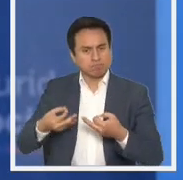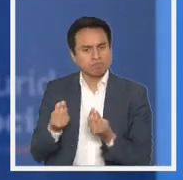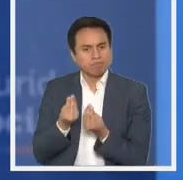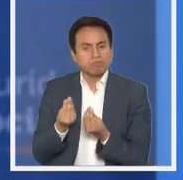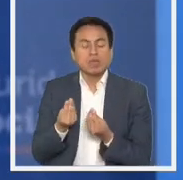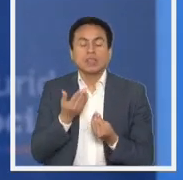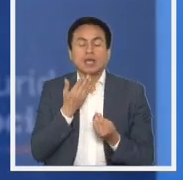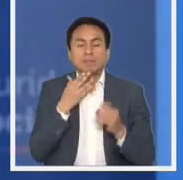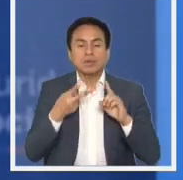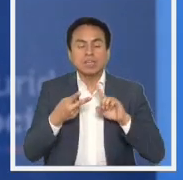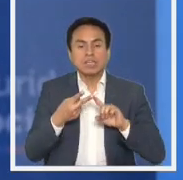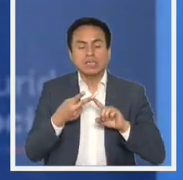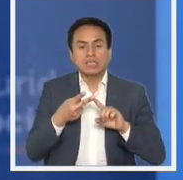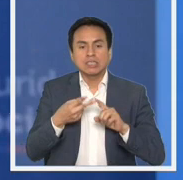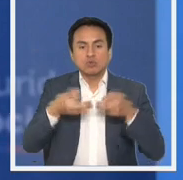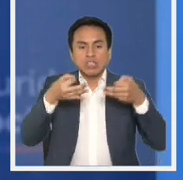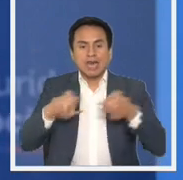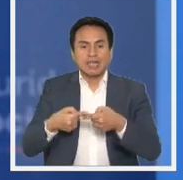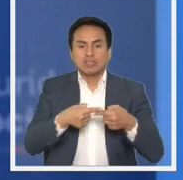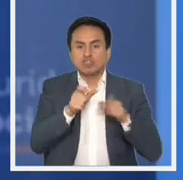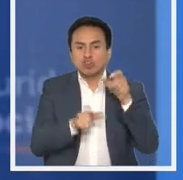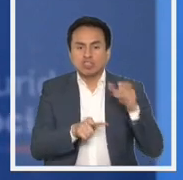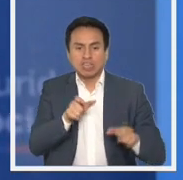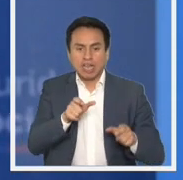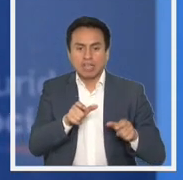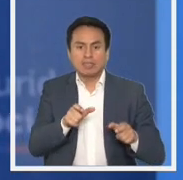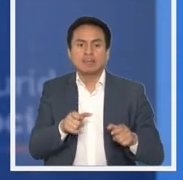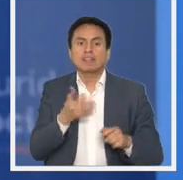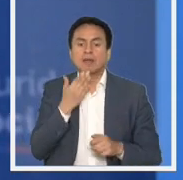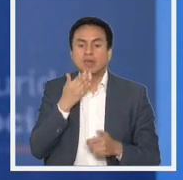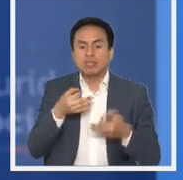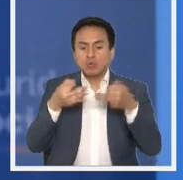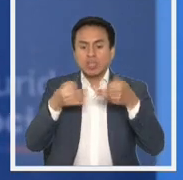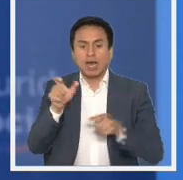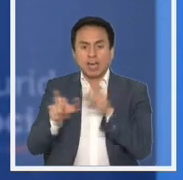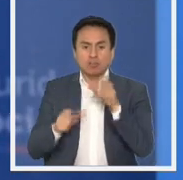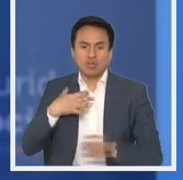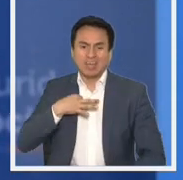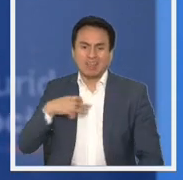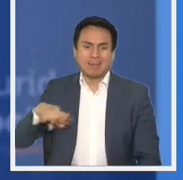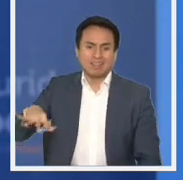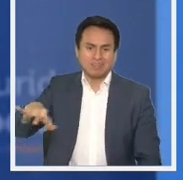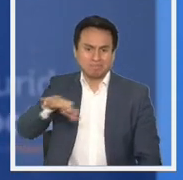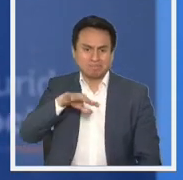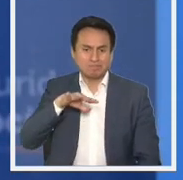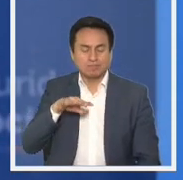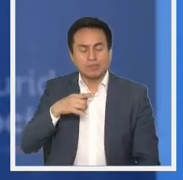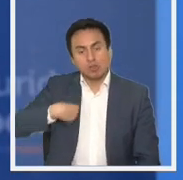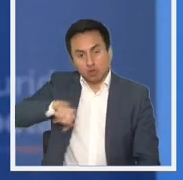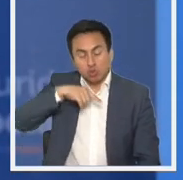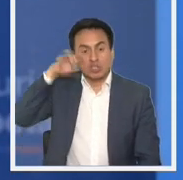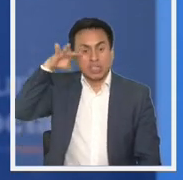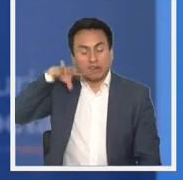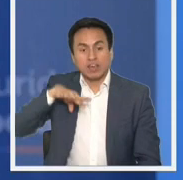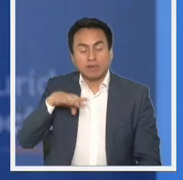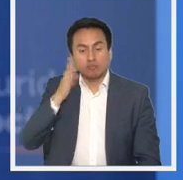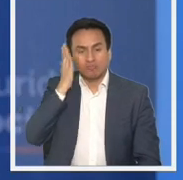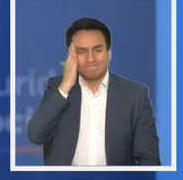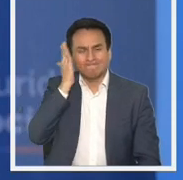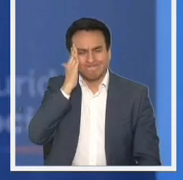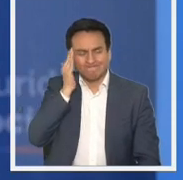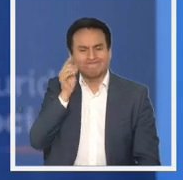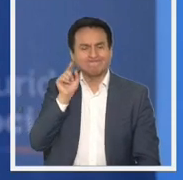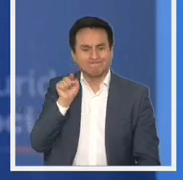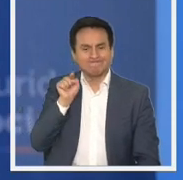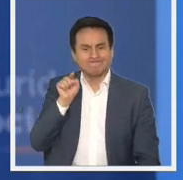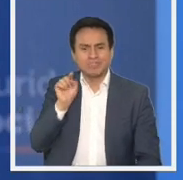la seguridad social y la Seguridad Ciudadana que sabemos es